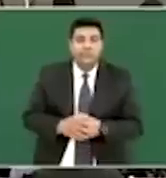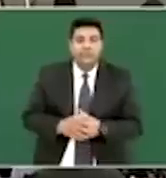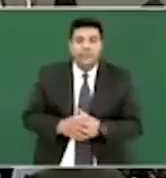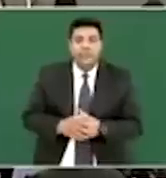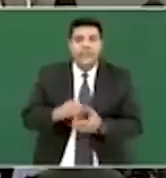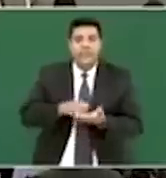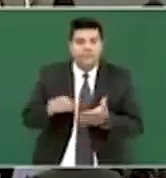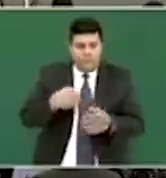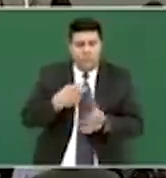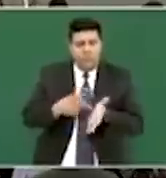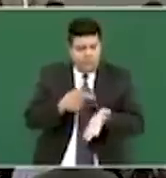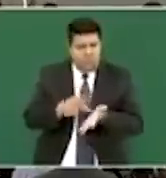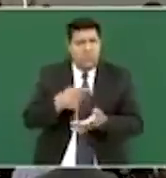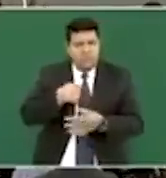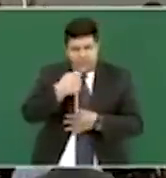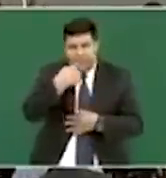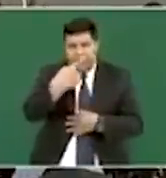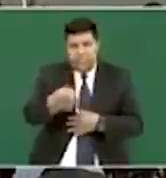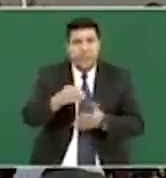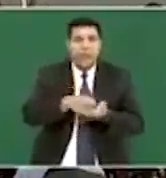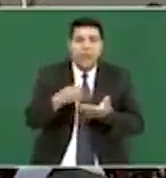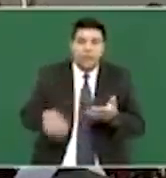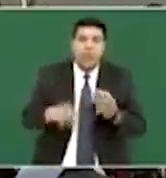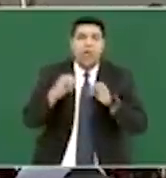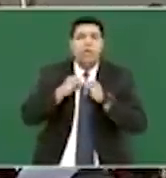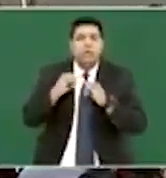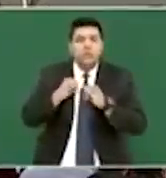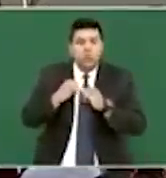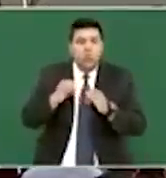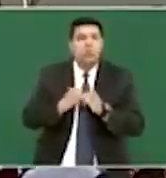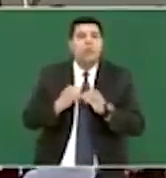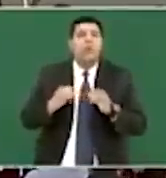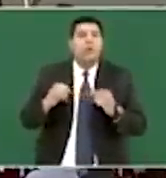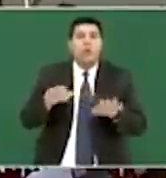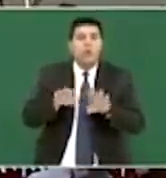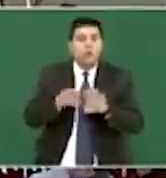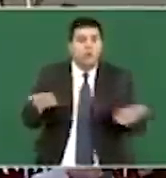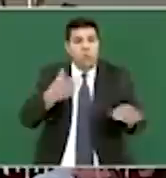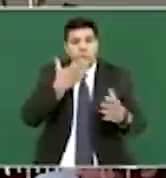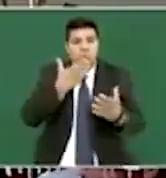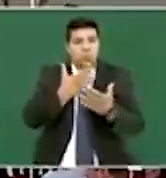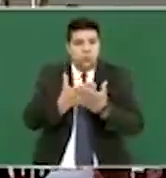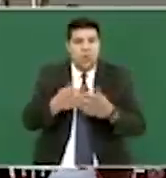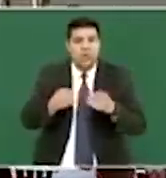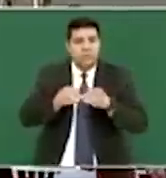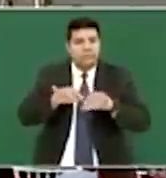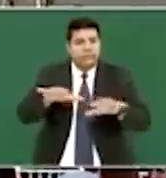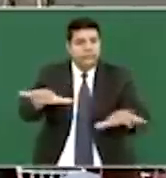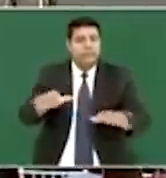organismos, lo hemos dicho muchas veces, que el Instituto de la Transparencia, que